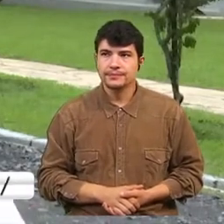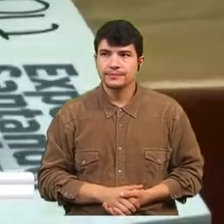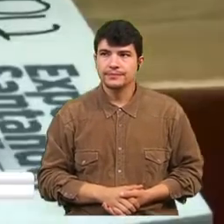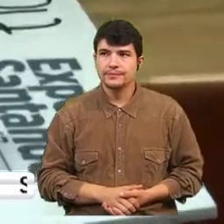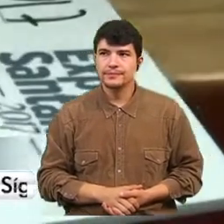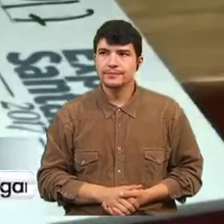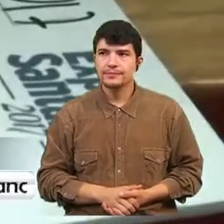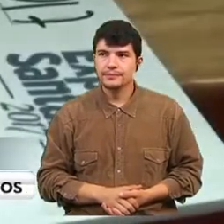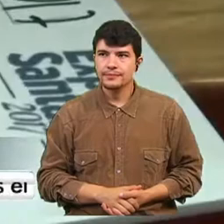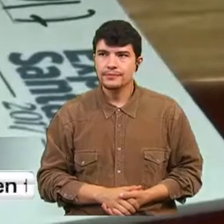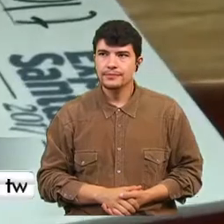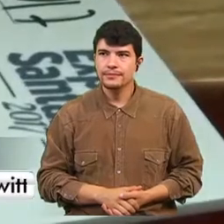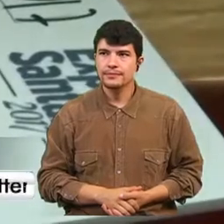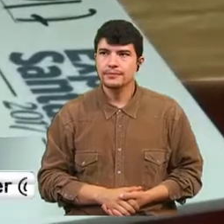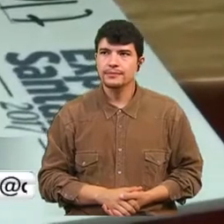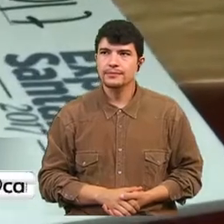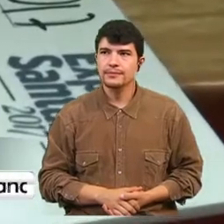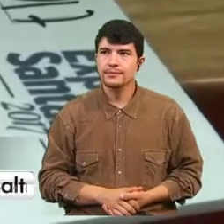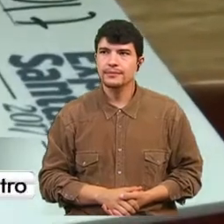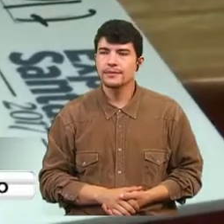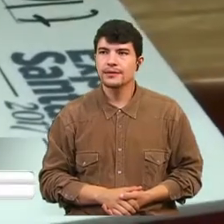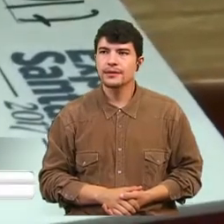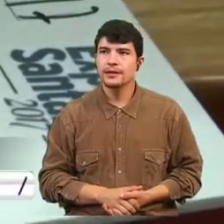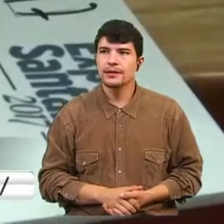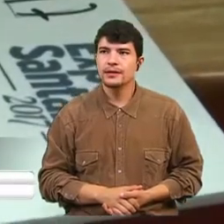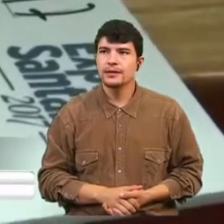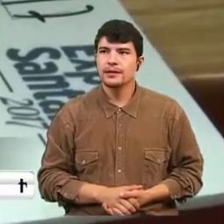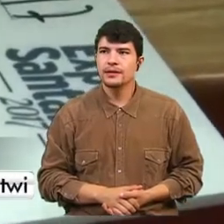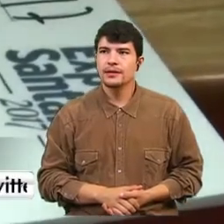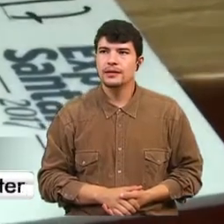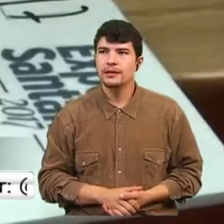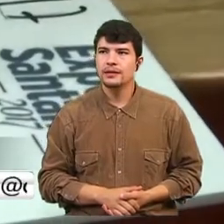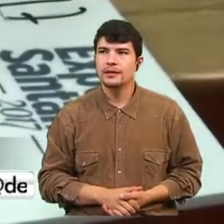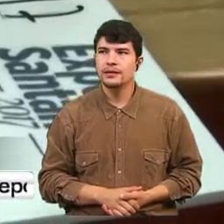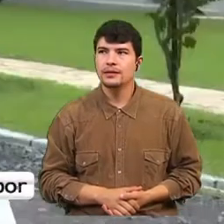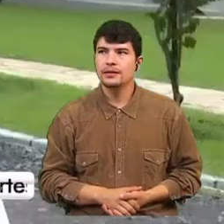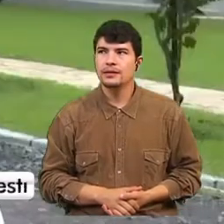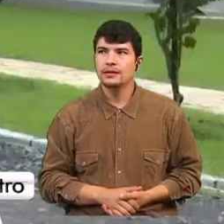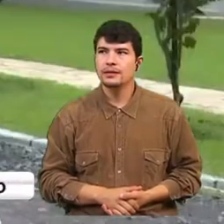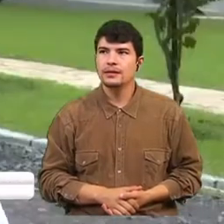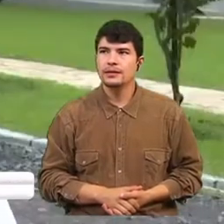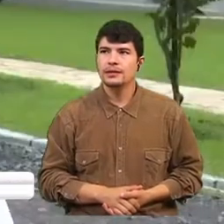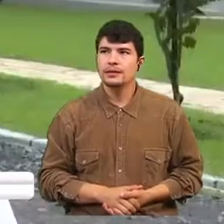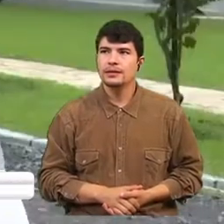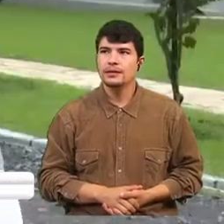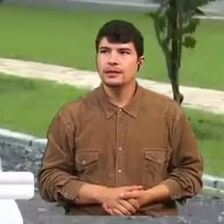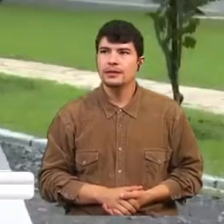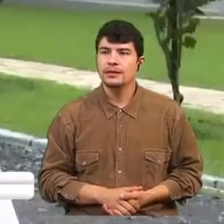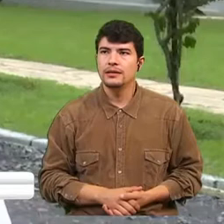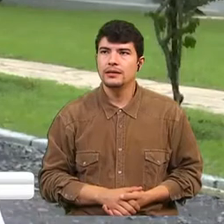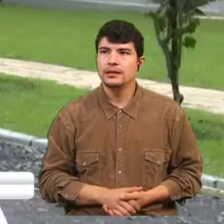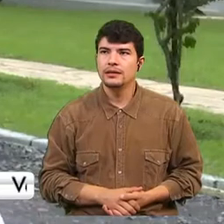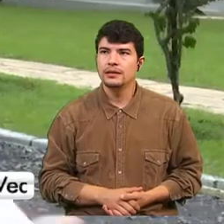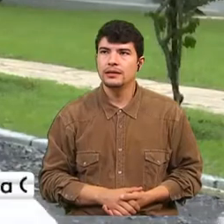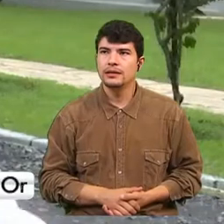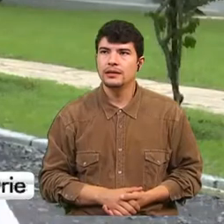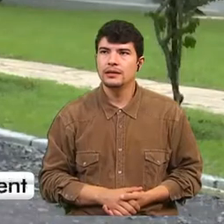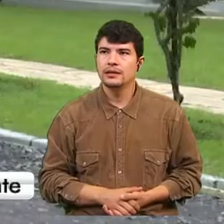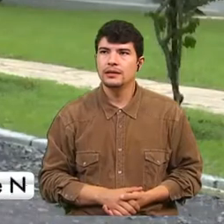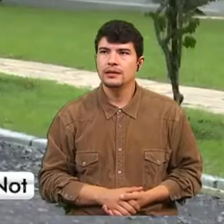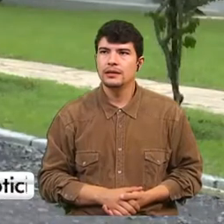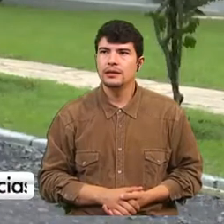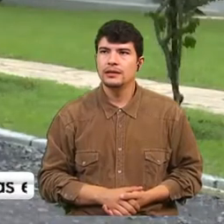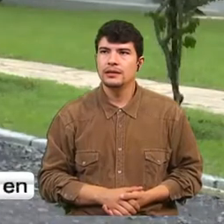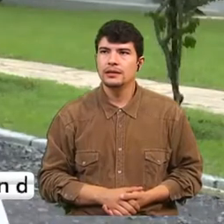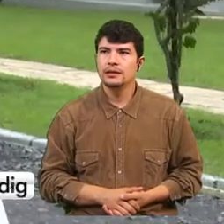través de la relación contractual que establece cualquier particular con el gobierno departamental, paga esa estampilla y en el recaudo de la estampilla la